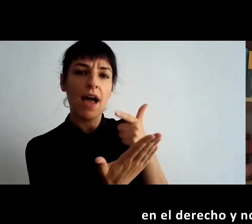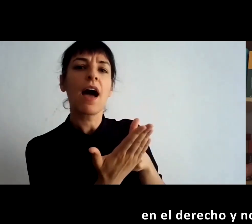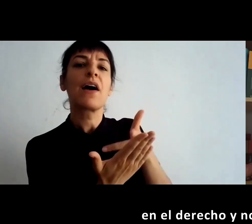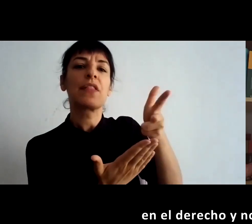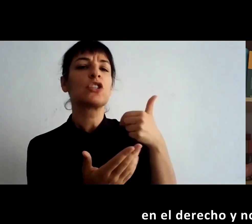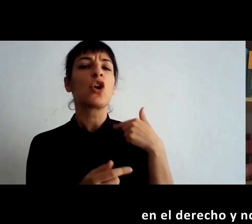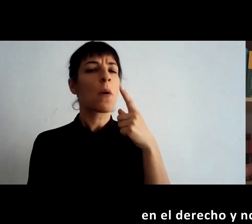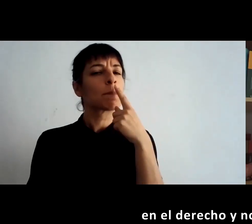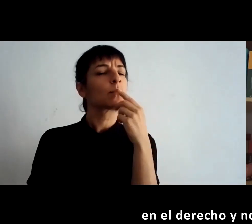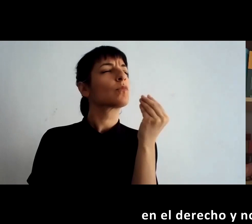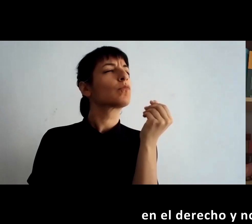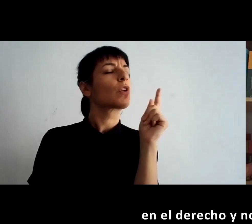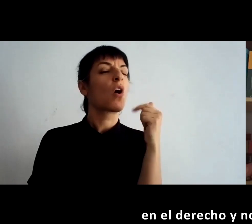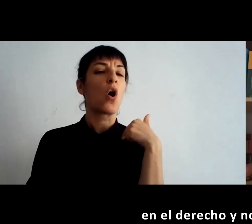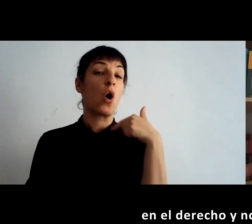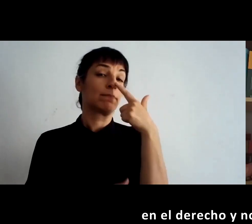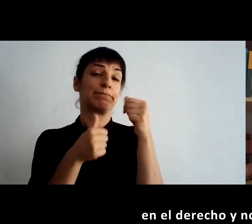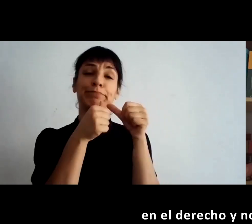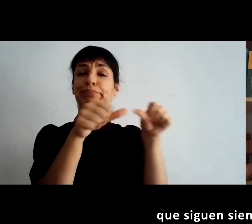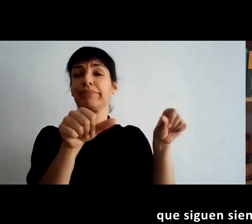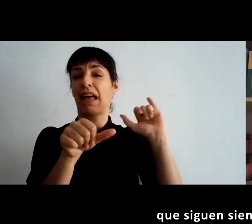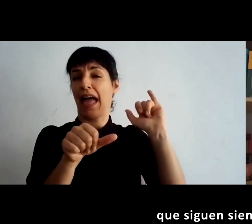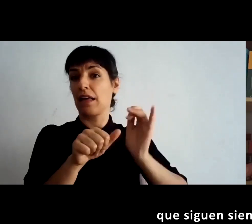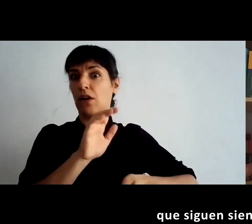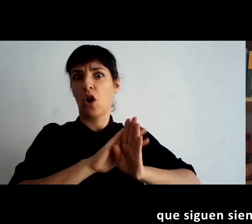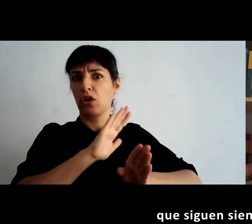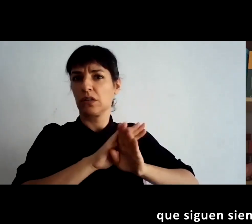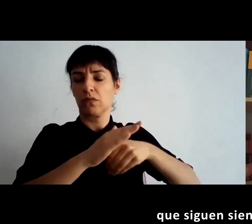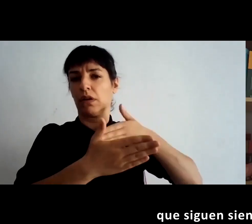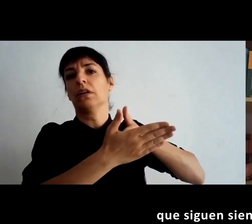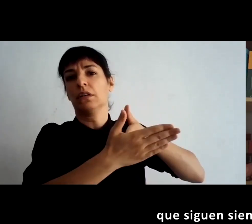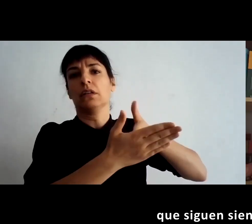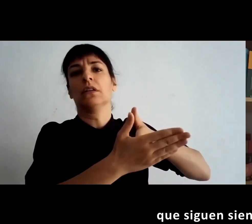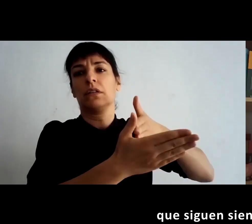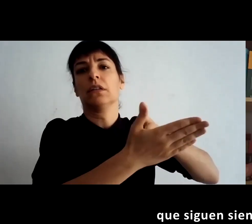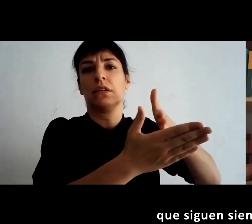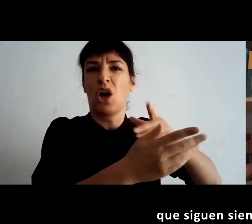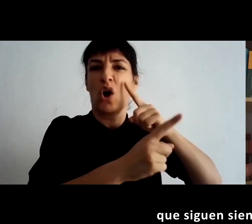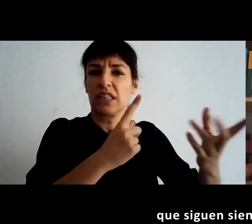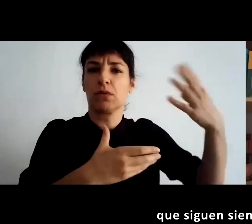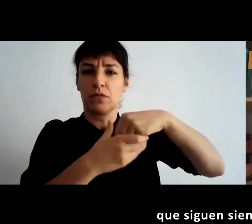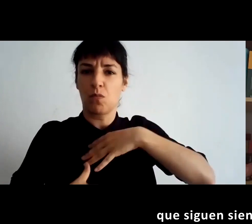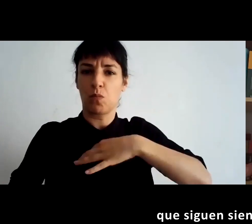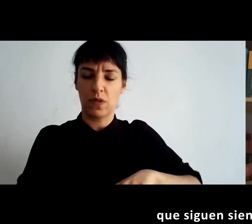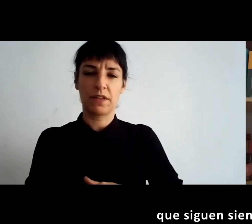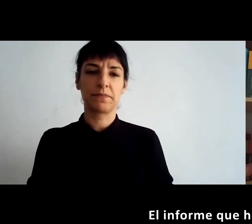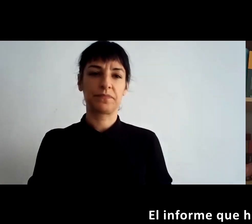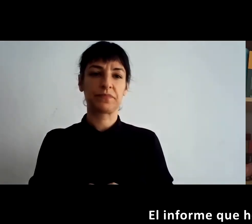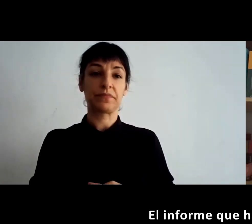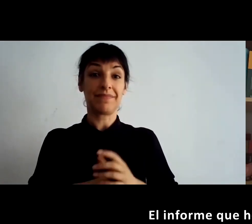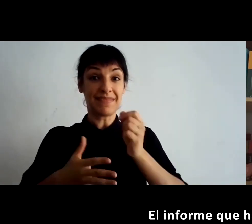la intuición o en los estereotipos que siguen siendo los muros de contención a nuestra inclusión. El informe que hoy